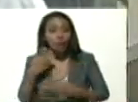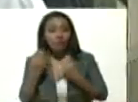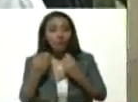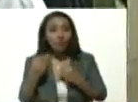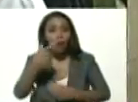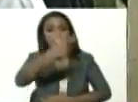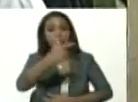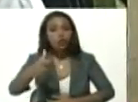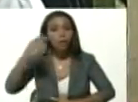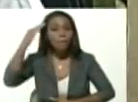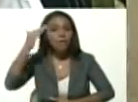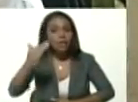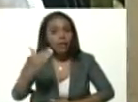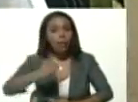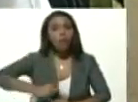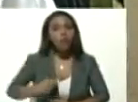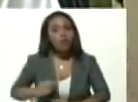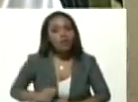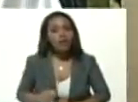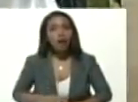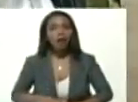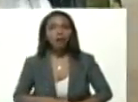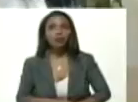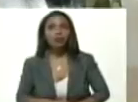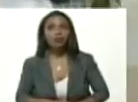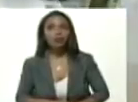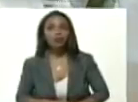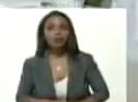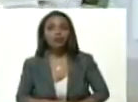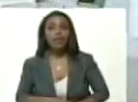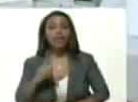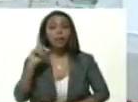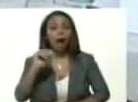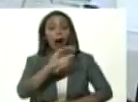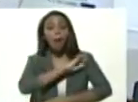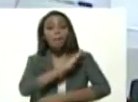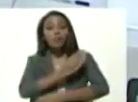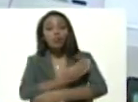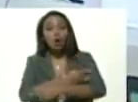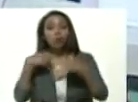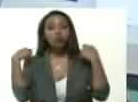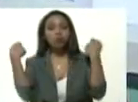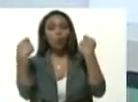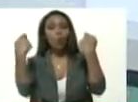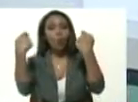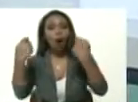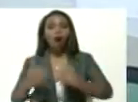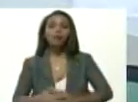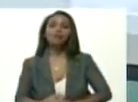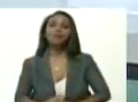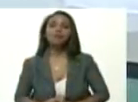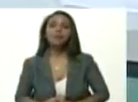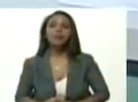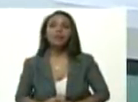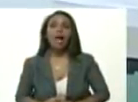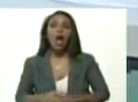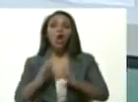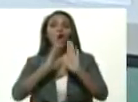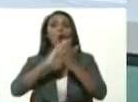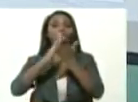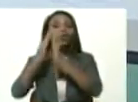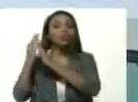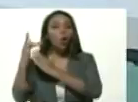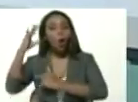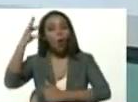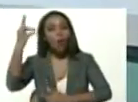personal militar, policial y al poder popular. Al poder popular, de los consejos comunales, de